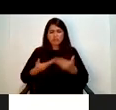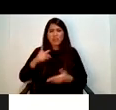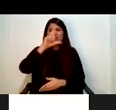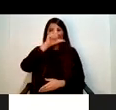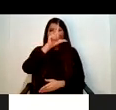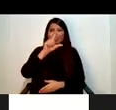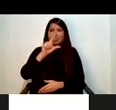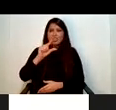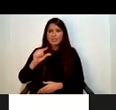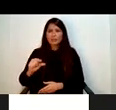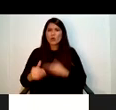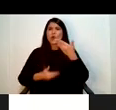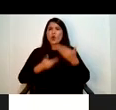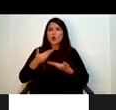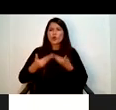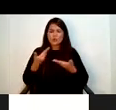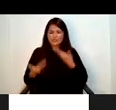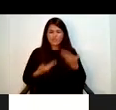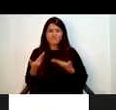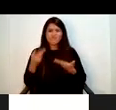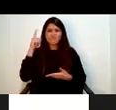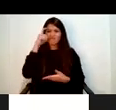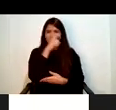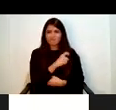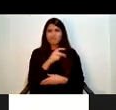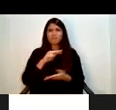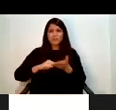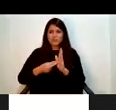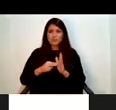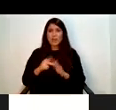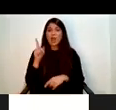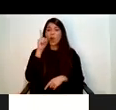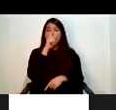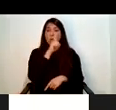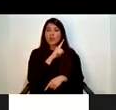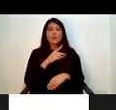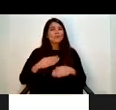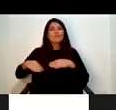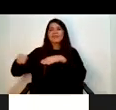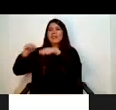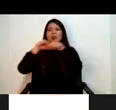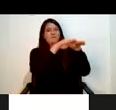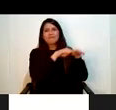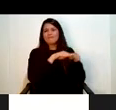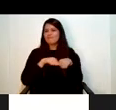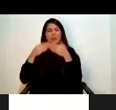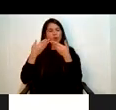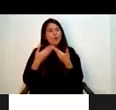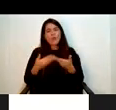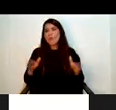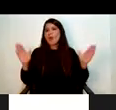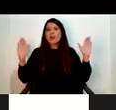esa manera las conductas problemáticas. Y lo último, que es transversal para cualquier